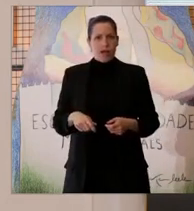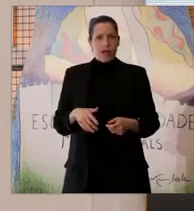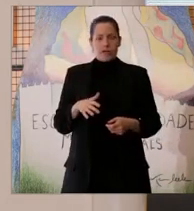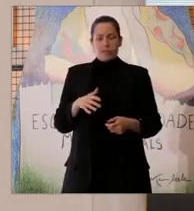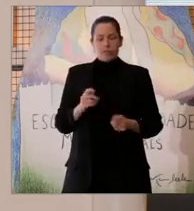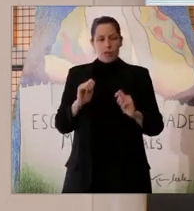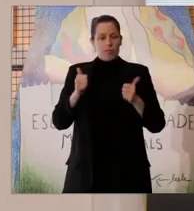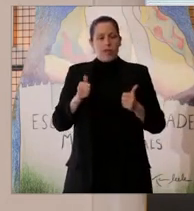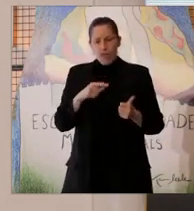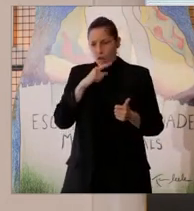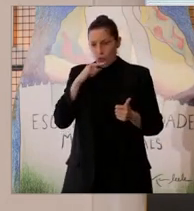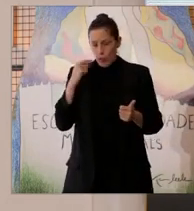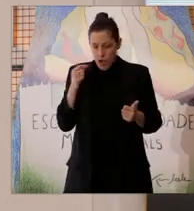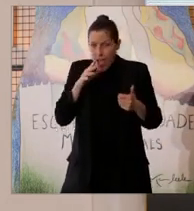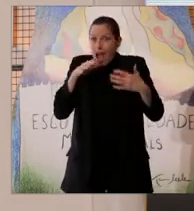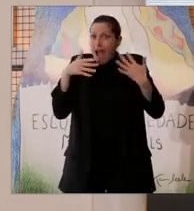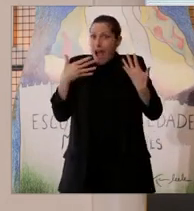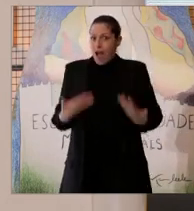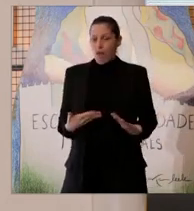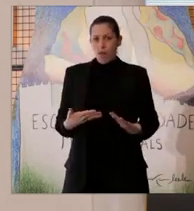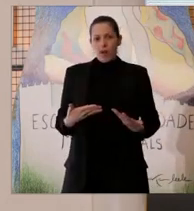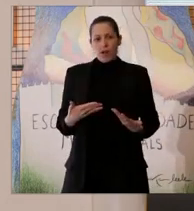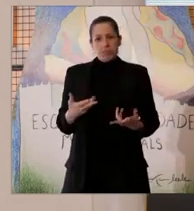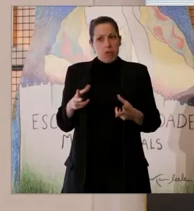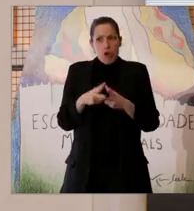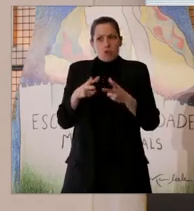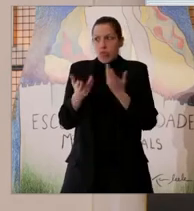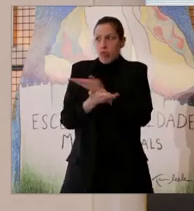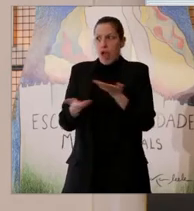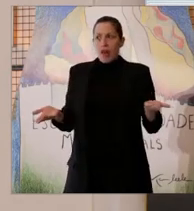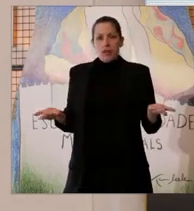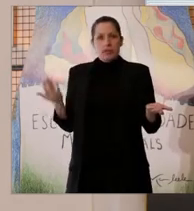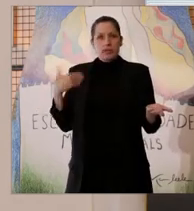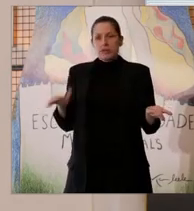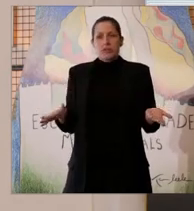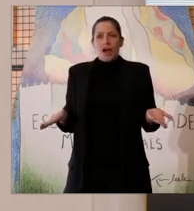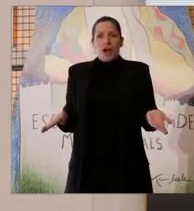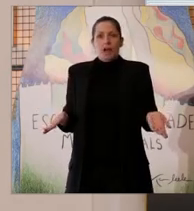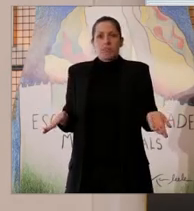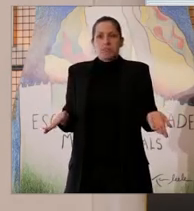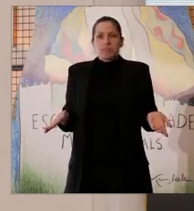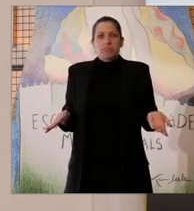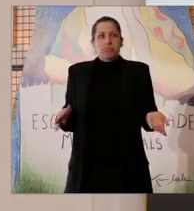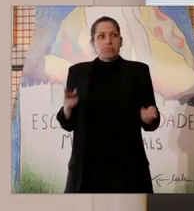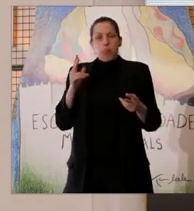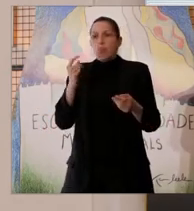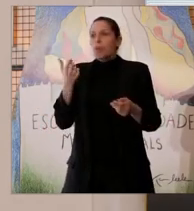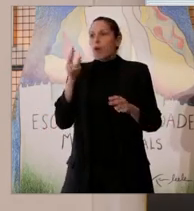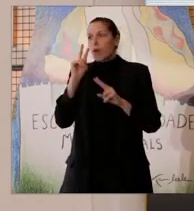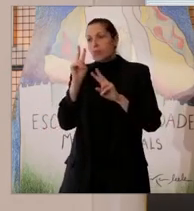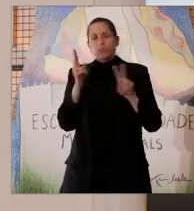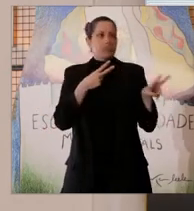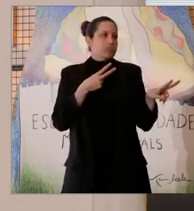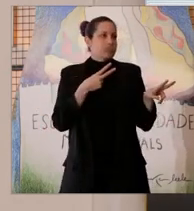en este momento socialmente somos como muy capaces de estar mirando un poco hacia otro lado